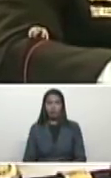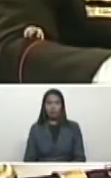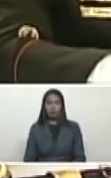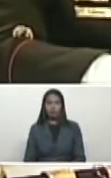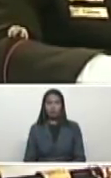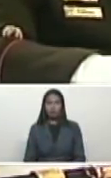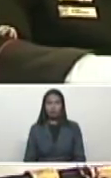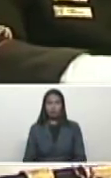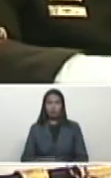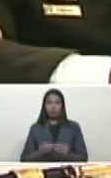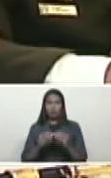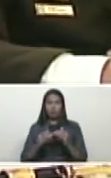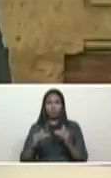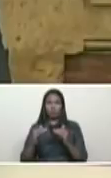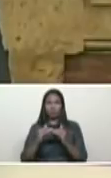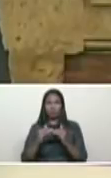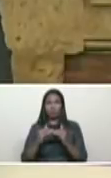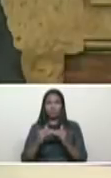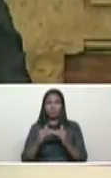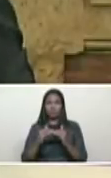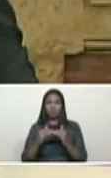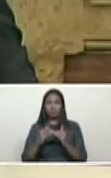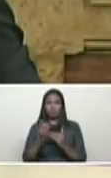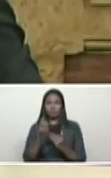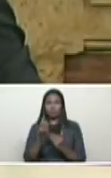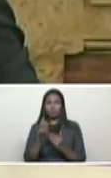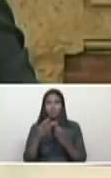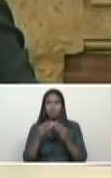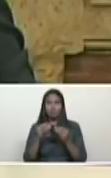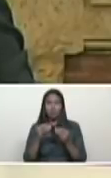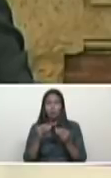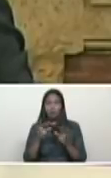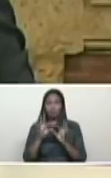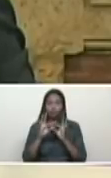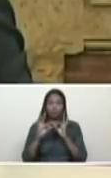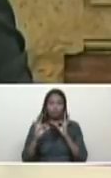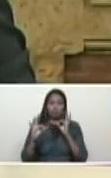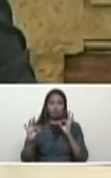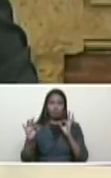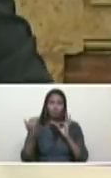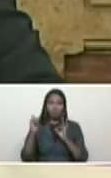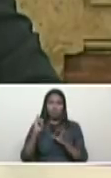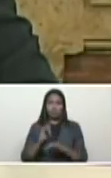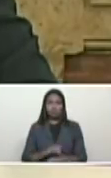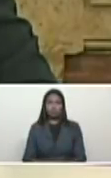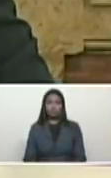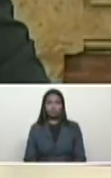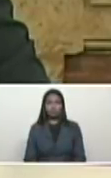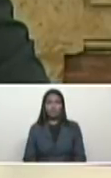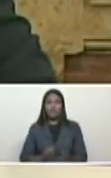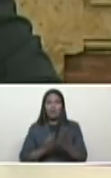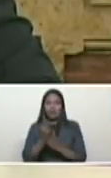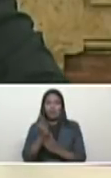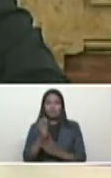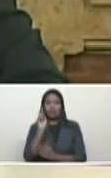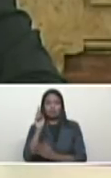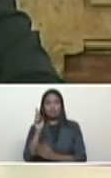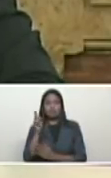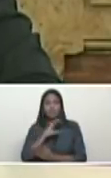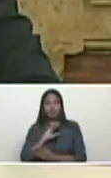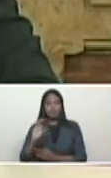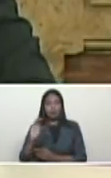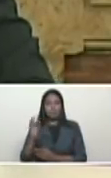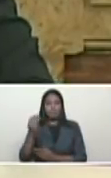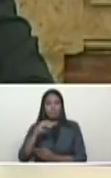dubitativa no soy leal pero de lejos miro todo el ego no la lealtad que necesita el país la